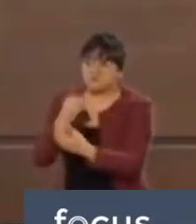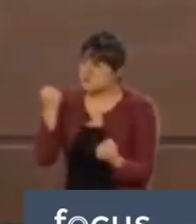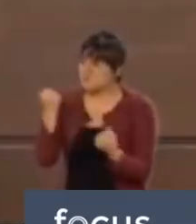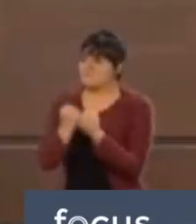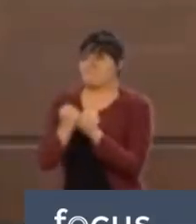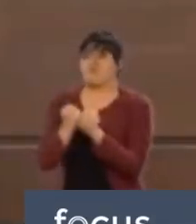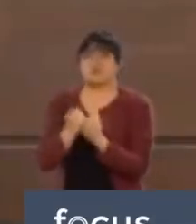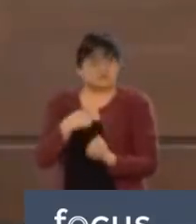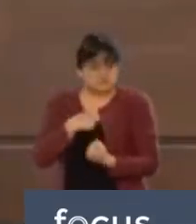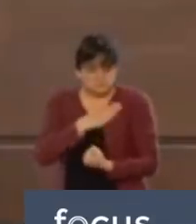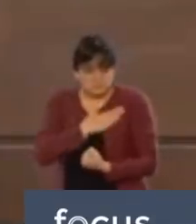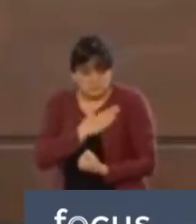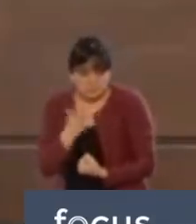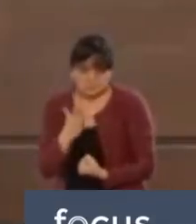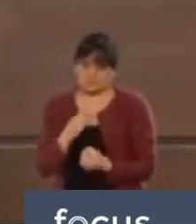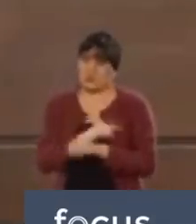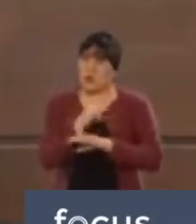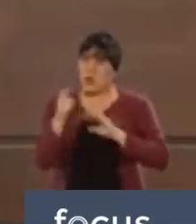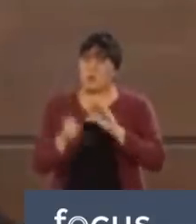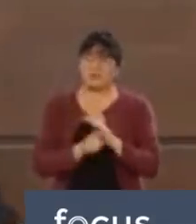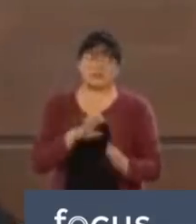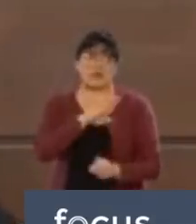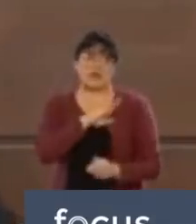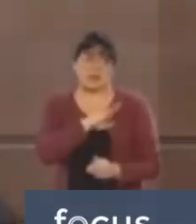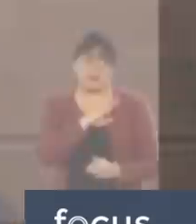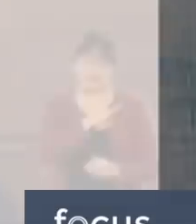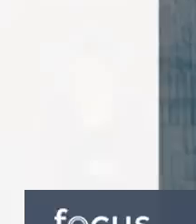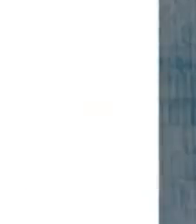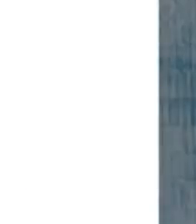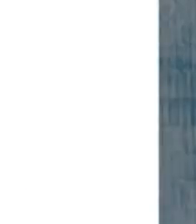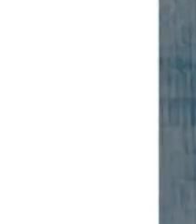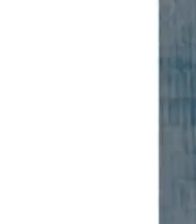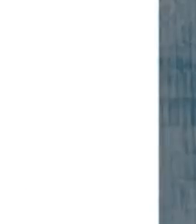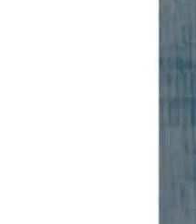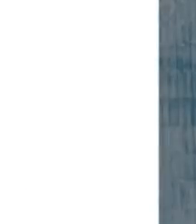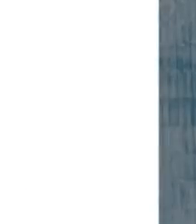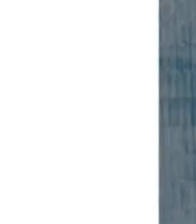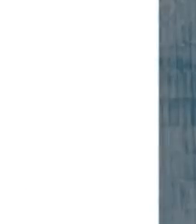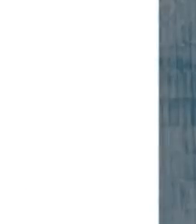conmigo en lo personal, con toda la alcaldía en lo institucional para abocarlas.